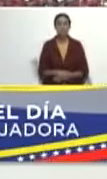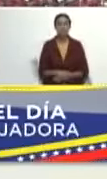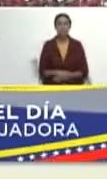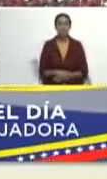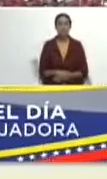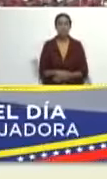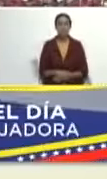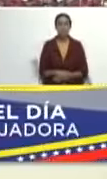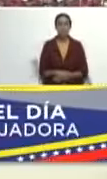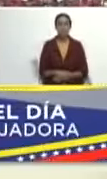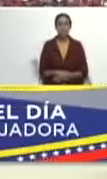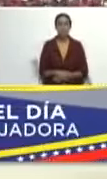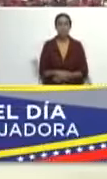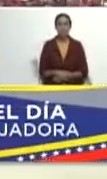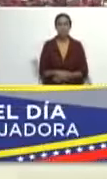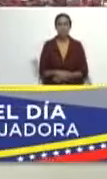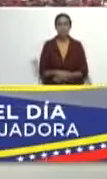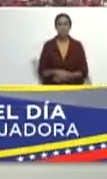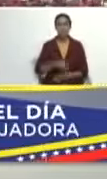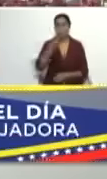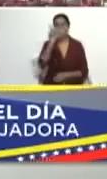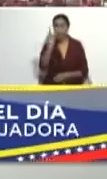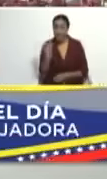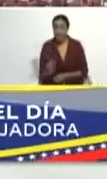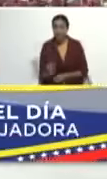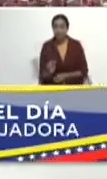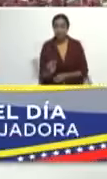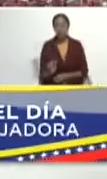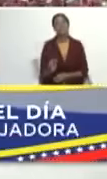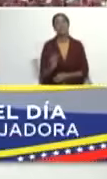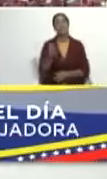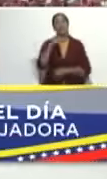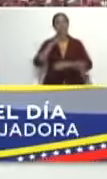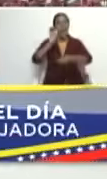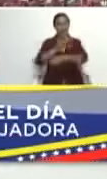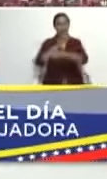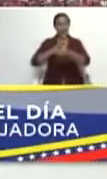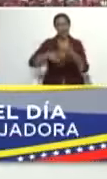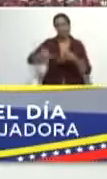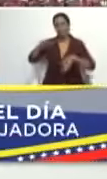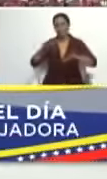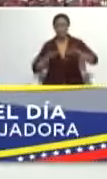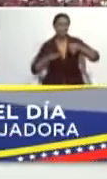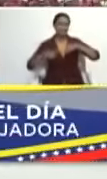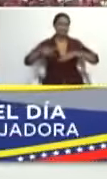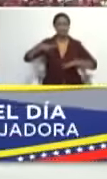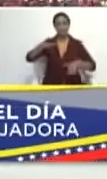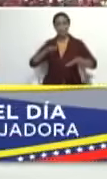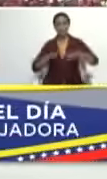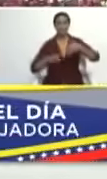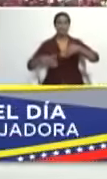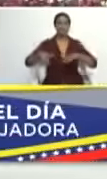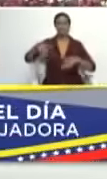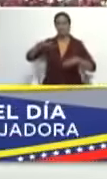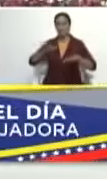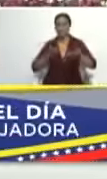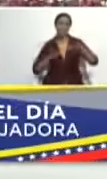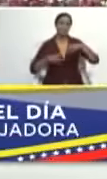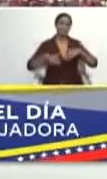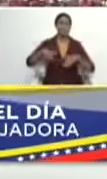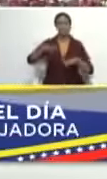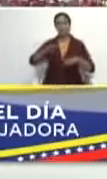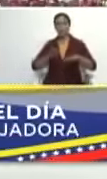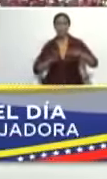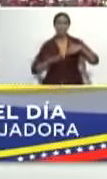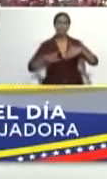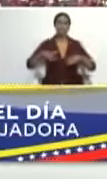Guayana, Guayana, Guayana es, Guayana es. Oh, oh, oh.